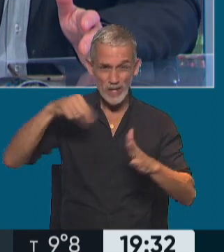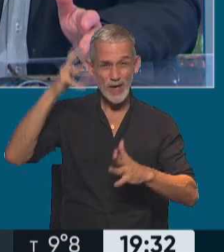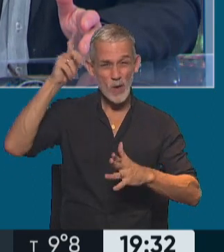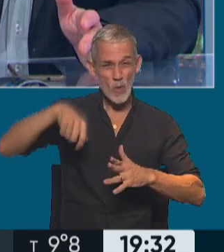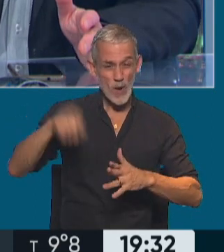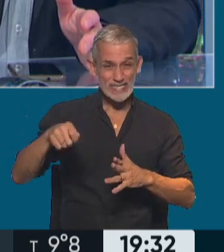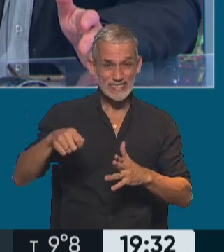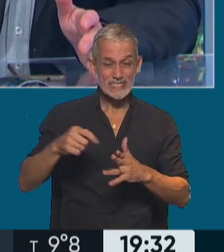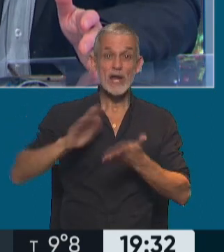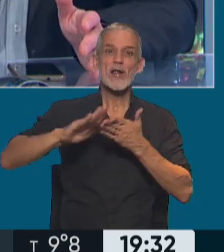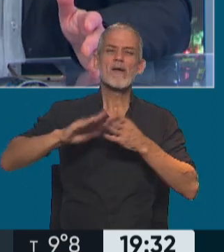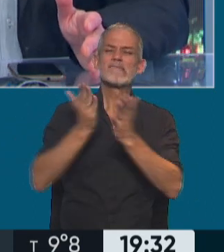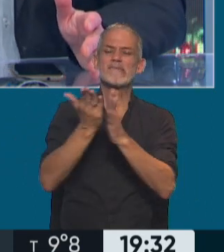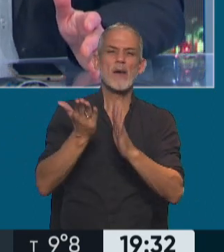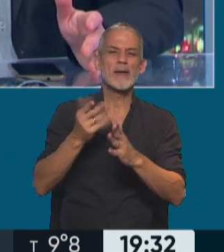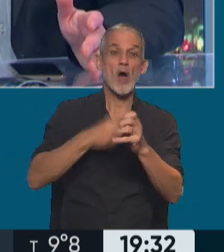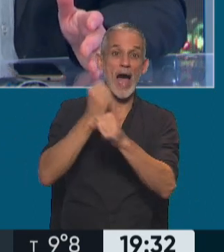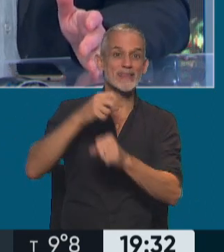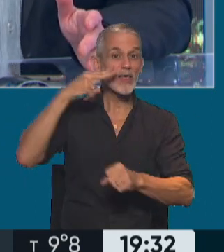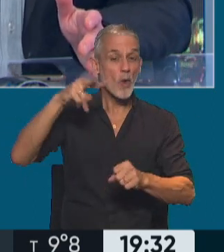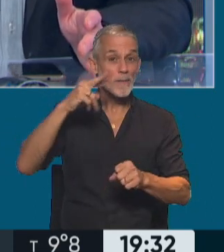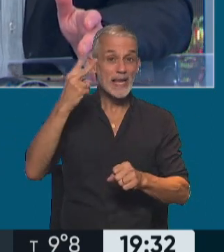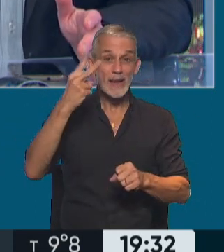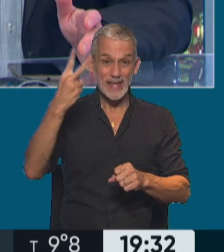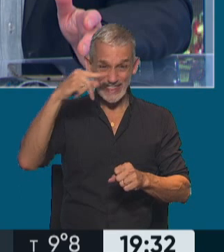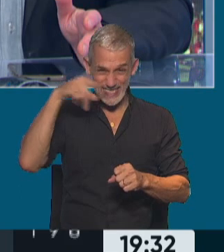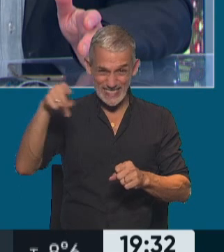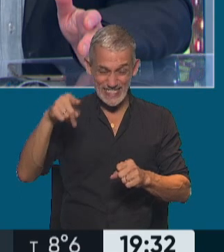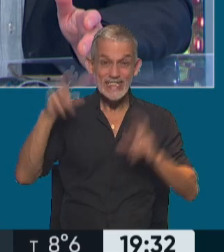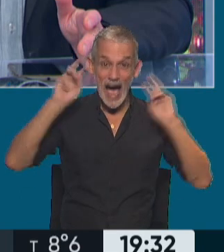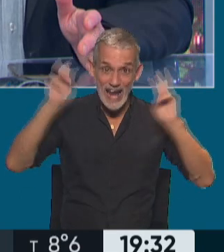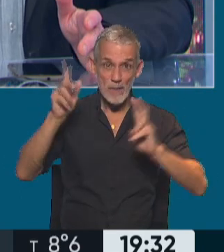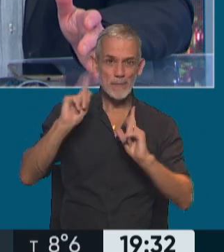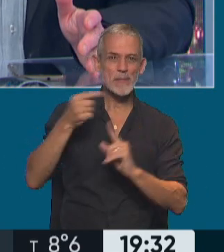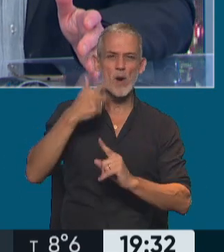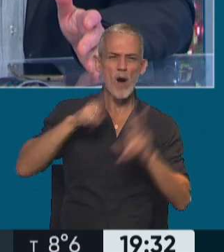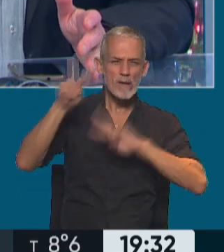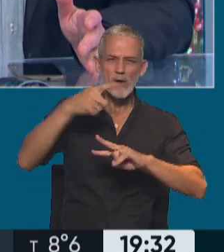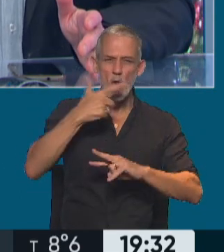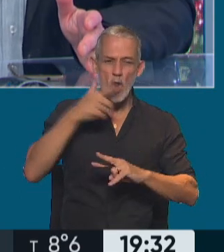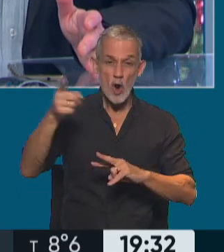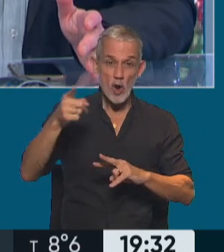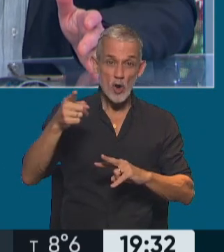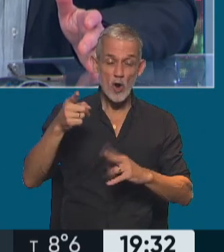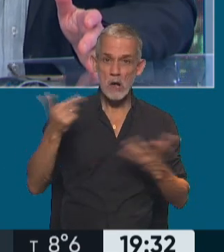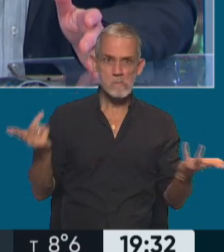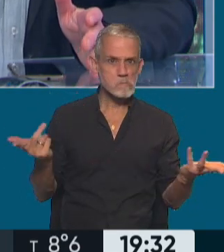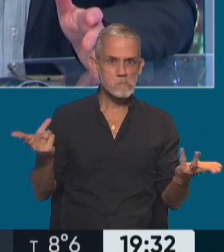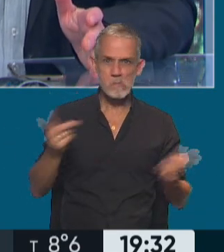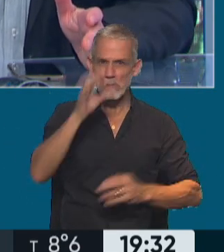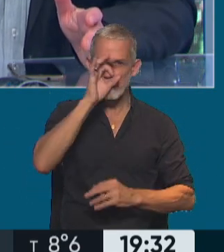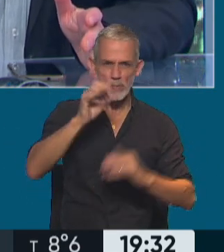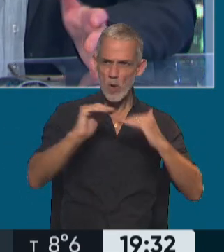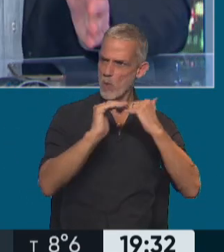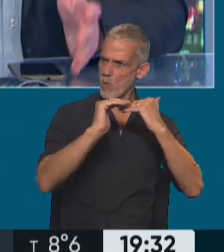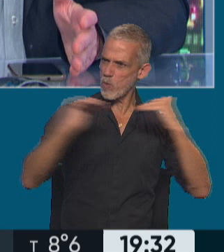Daniel Rafecas renovó hasta 2027 la alerta roja, las alertas rojas nunca se